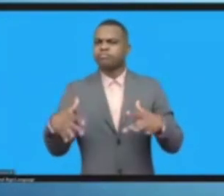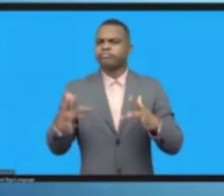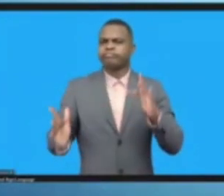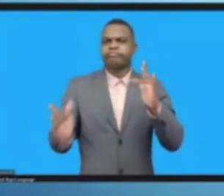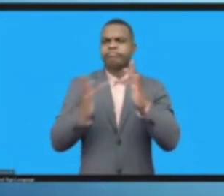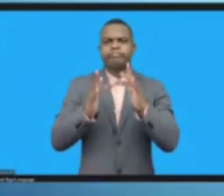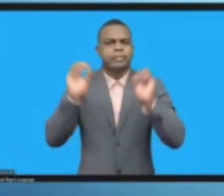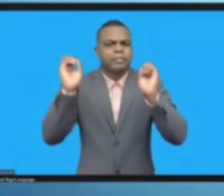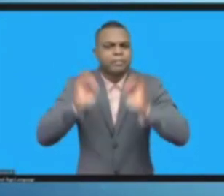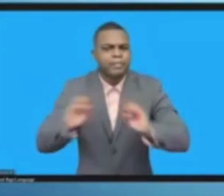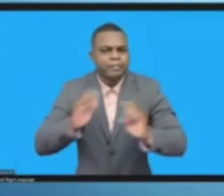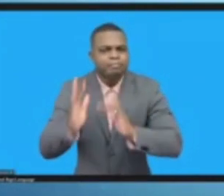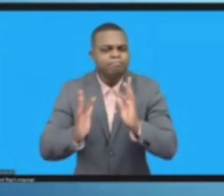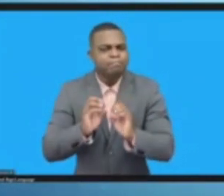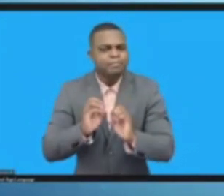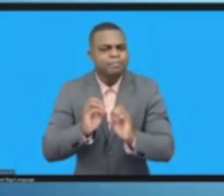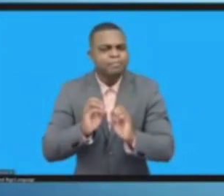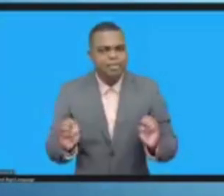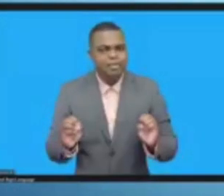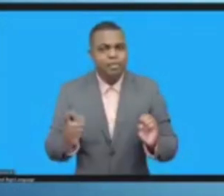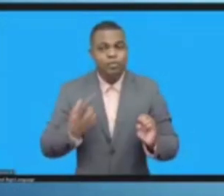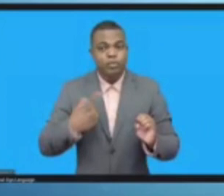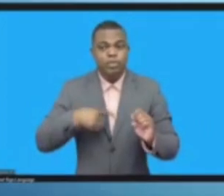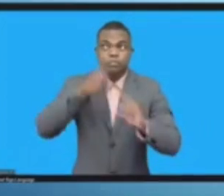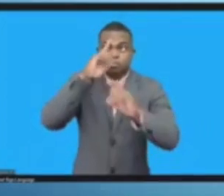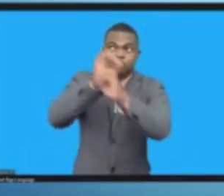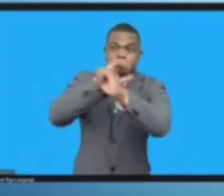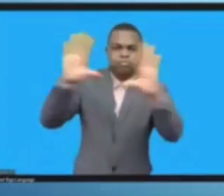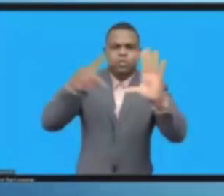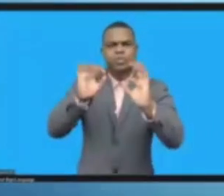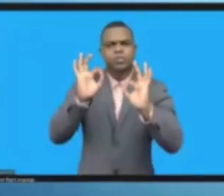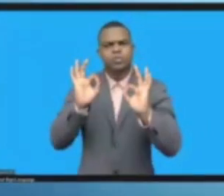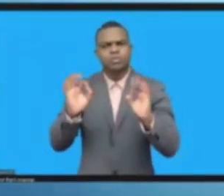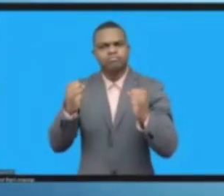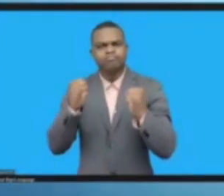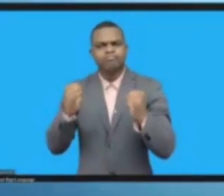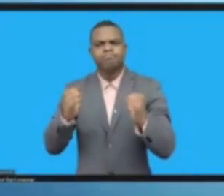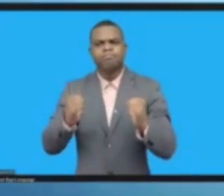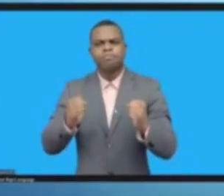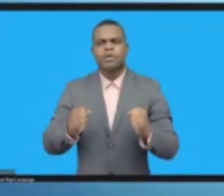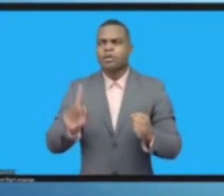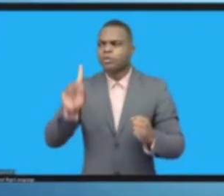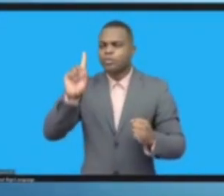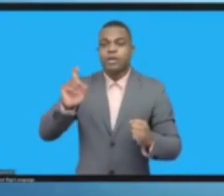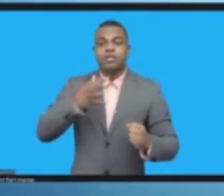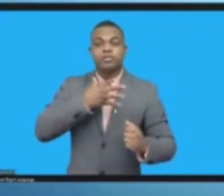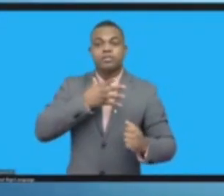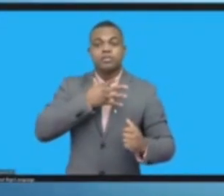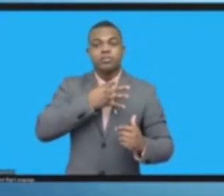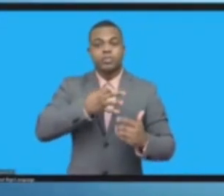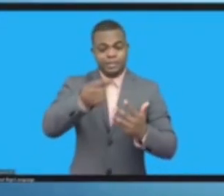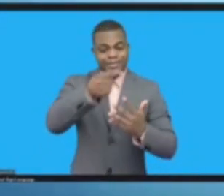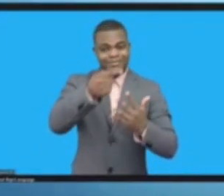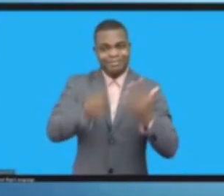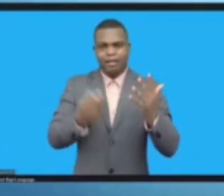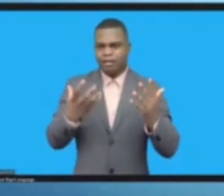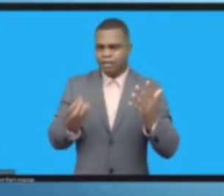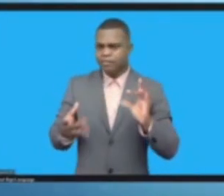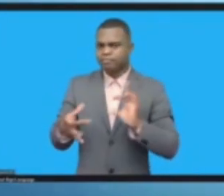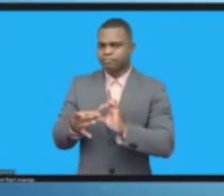exigen soluciones globales y colaborativas sí es una visión ambiciosa